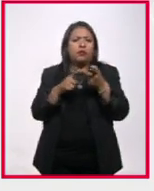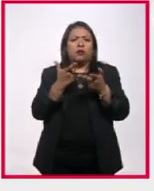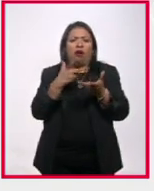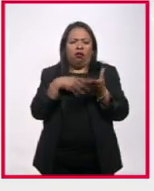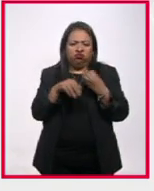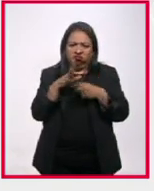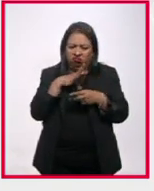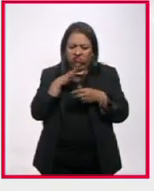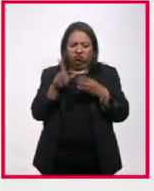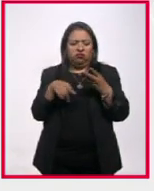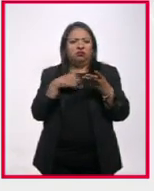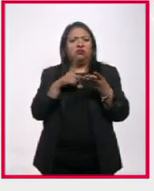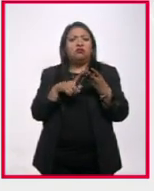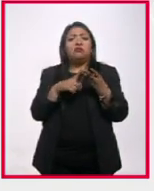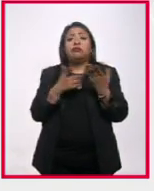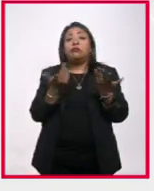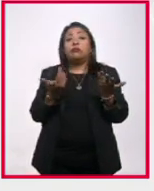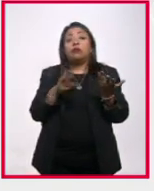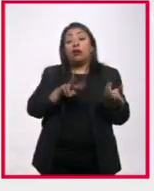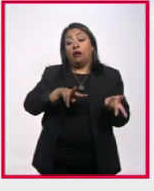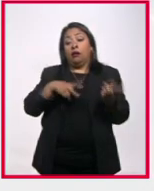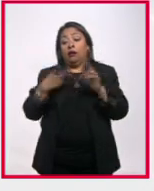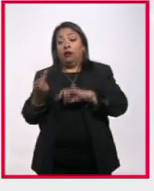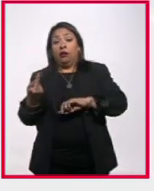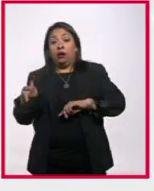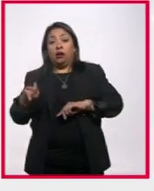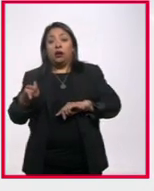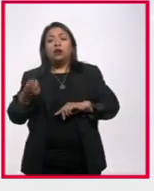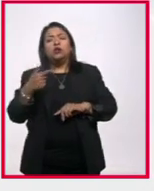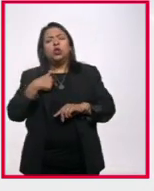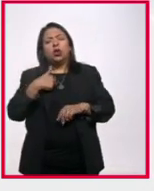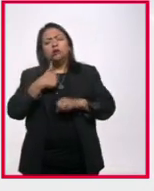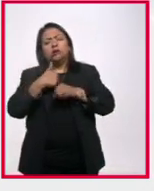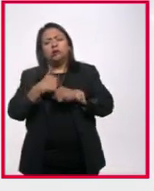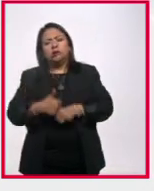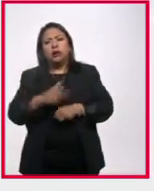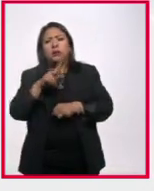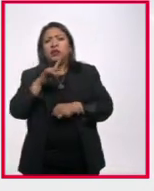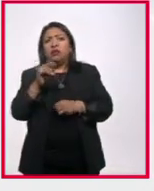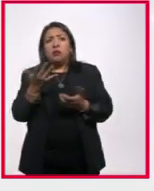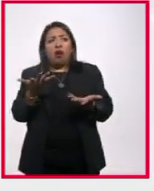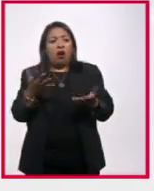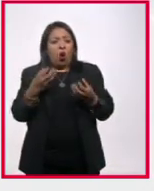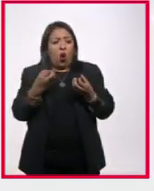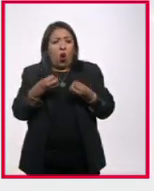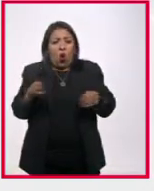dinero, y a los que les toca estar del lado de las víctimas no tienen nada.